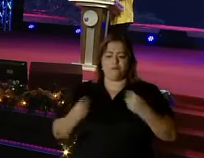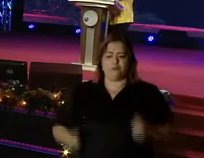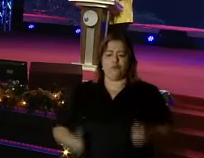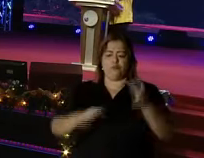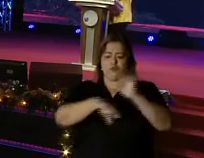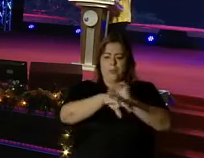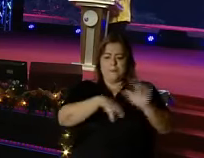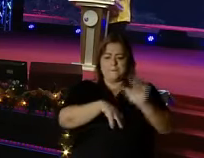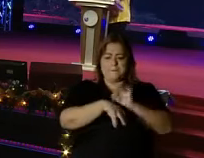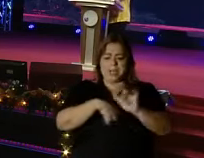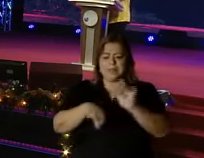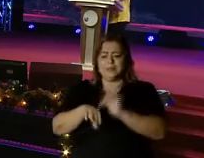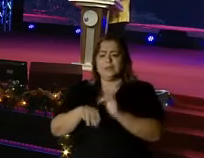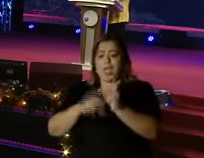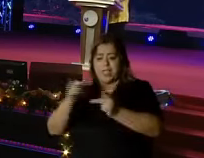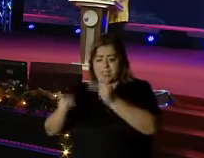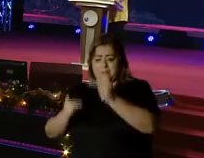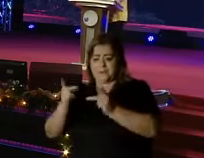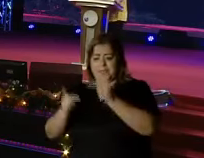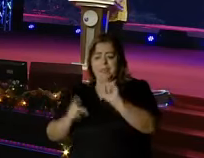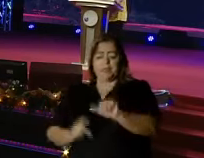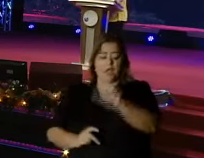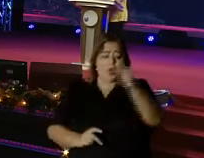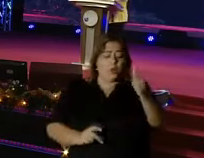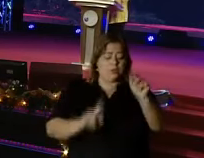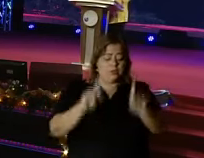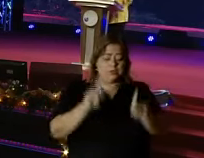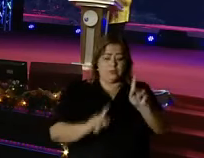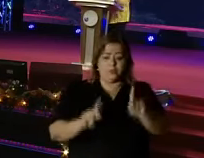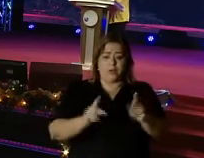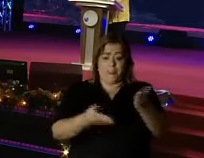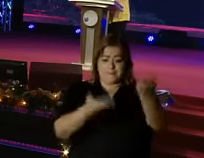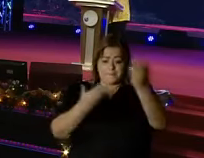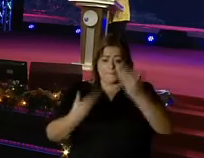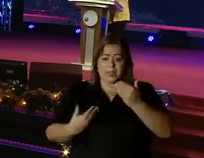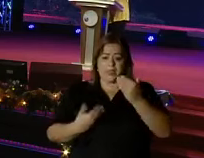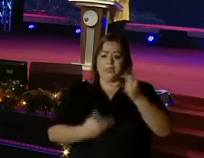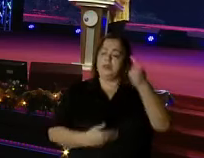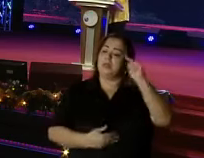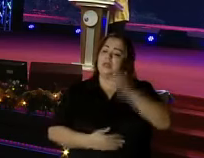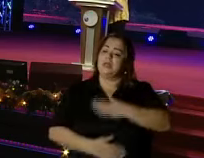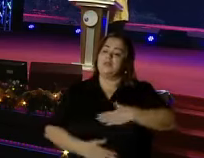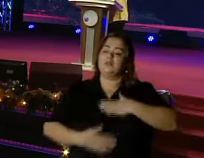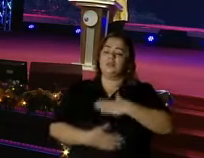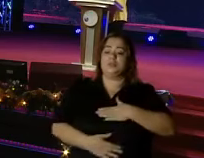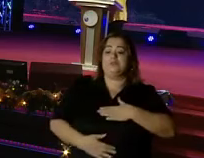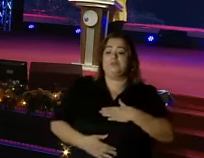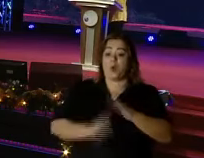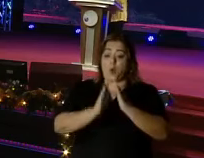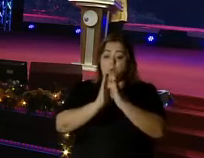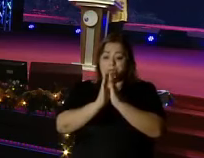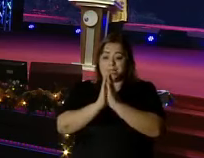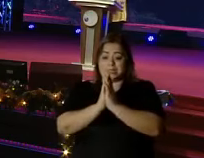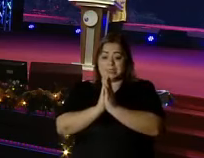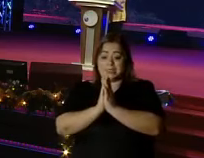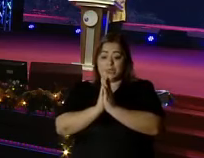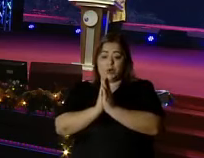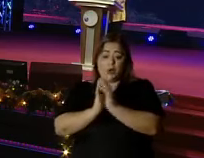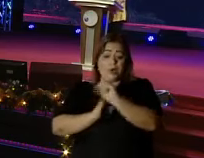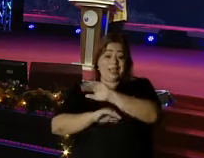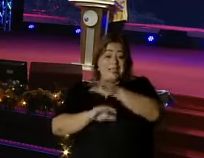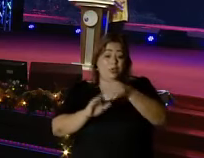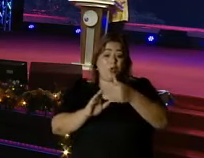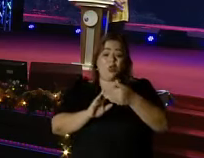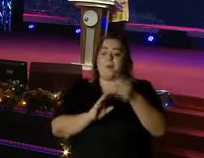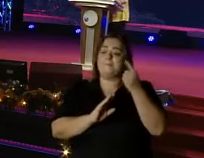para poder tenerlos a todos y que podamos disfrutar ese especial de Navidad que ellos se han preparado, no solamente en oración, sino ensayando y todo, para